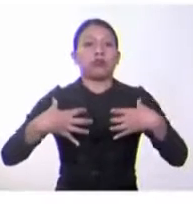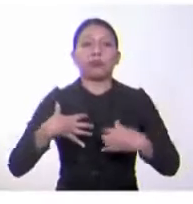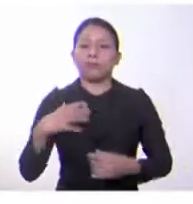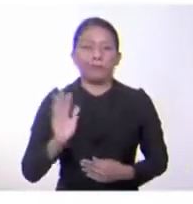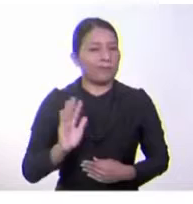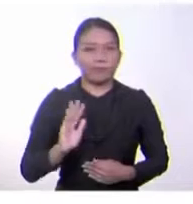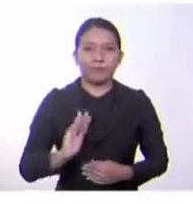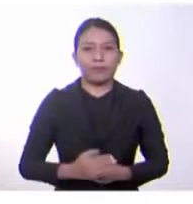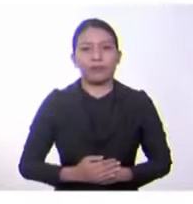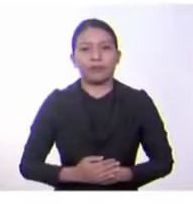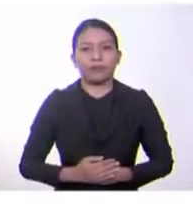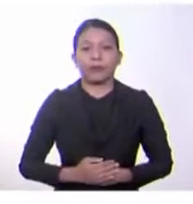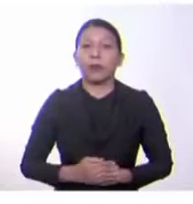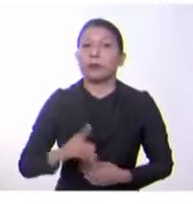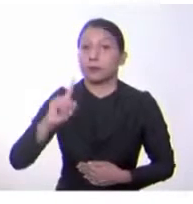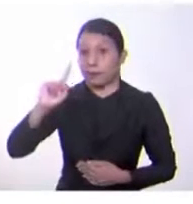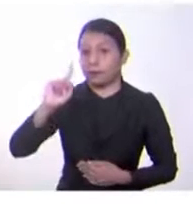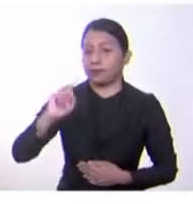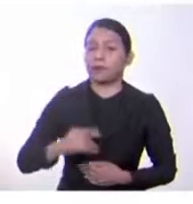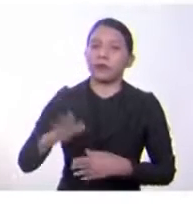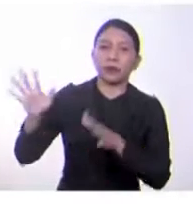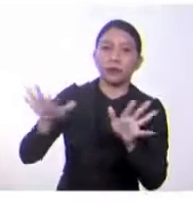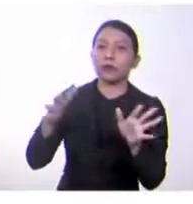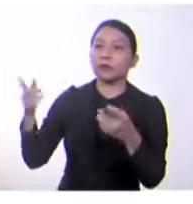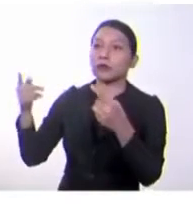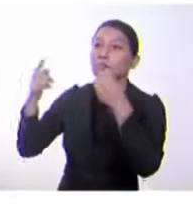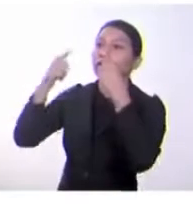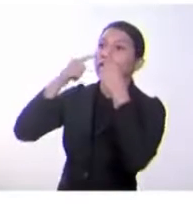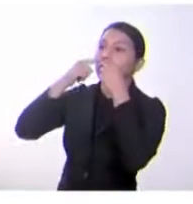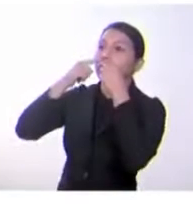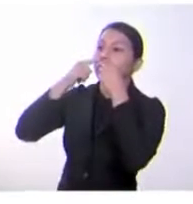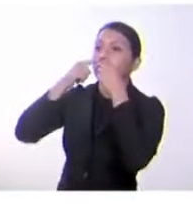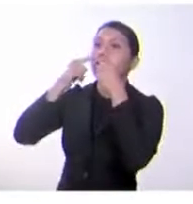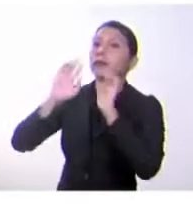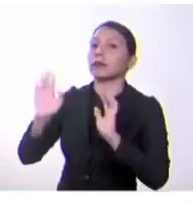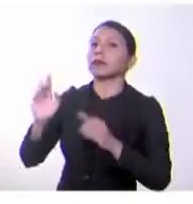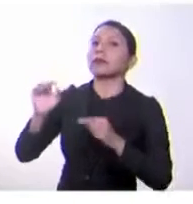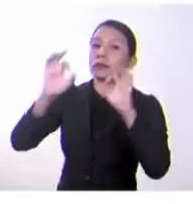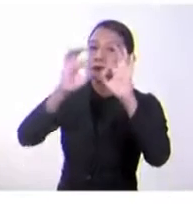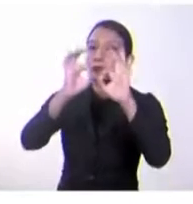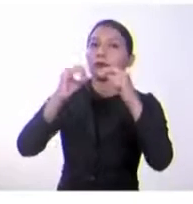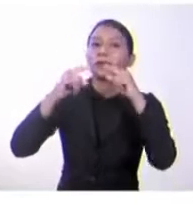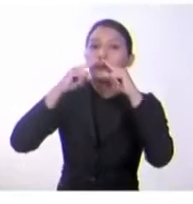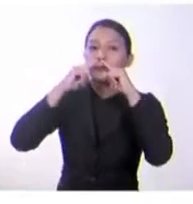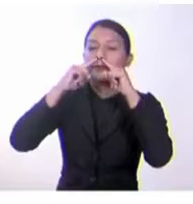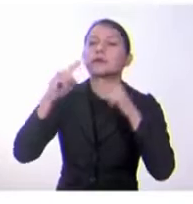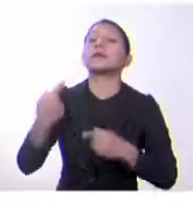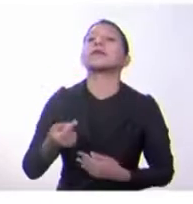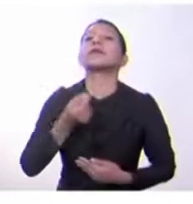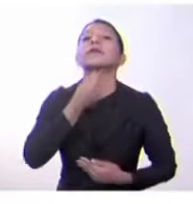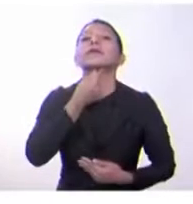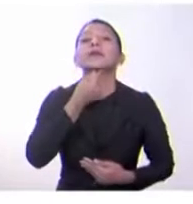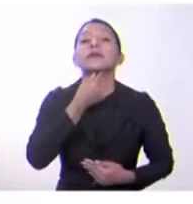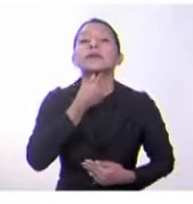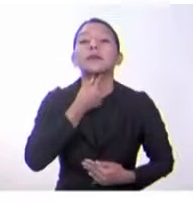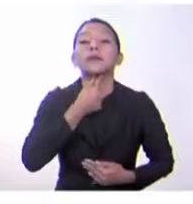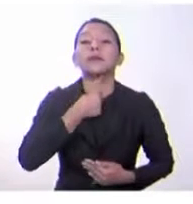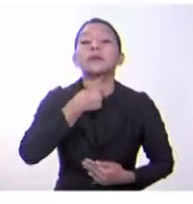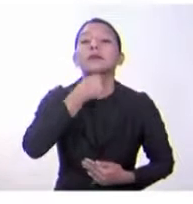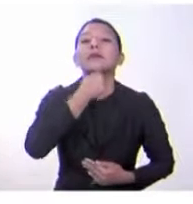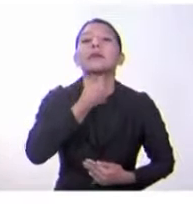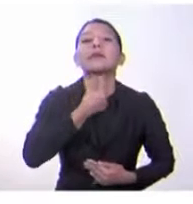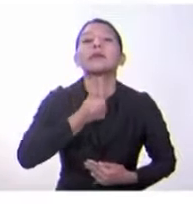Yendo más adentro encontramos la faringe. La faringe es el tubo por el cual pasa el